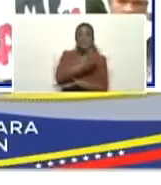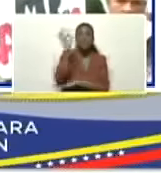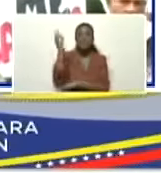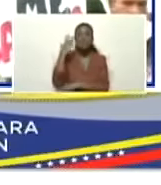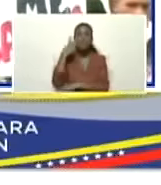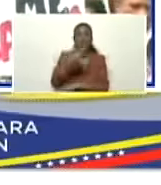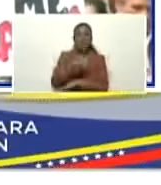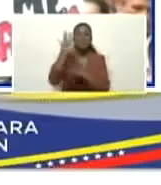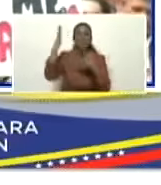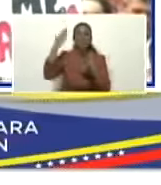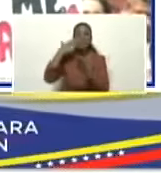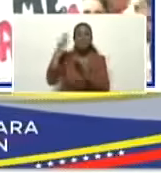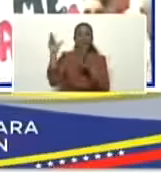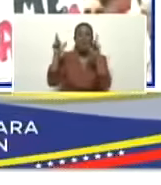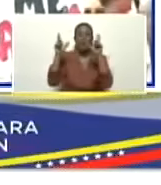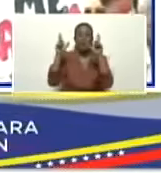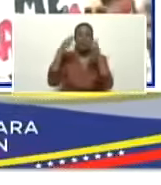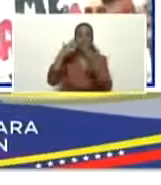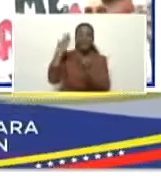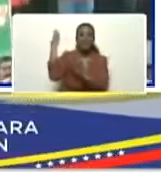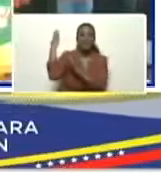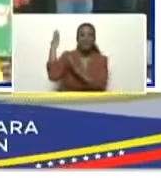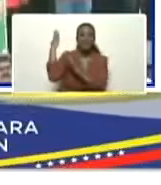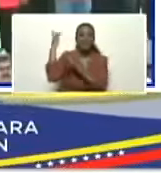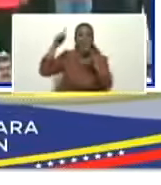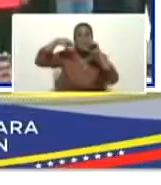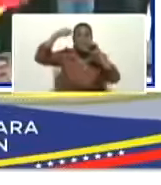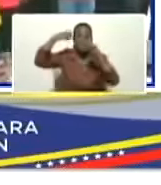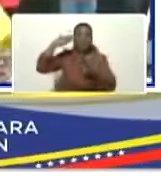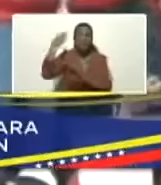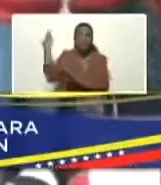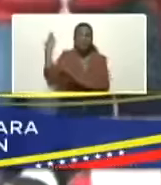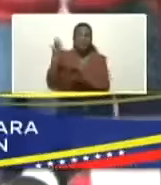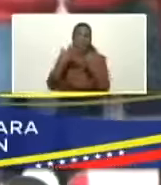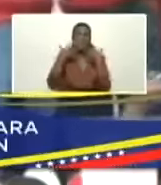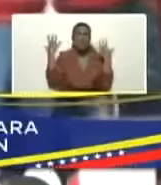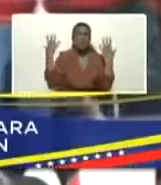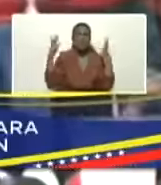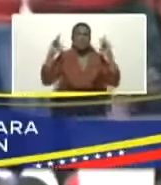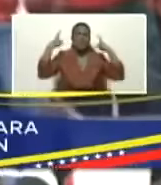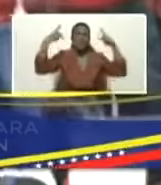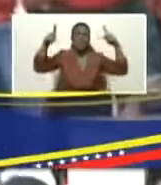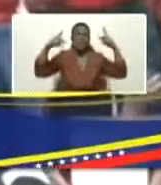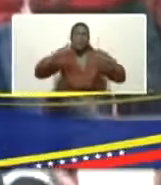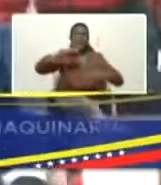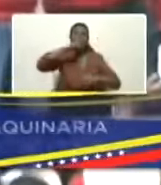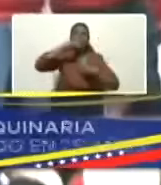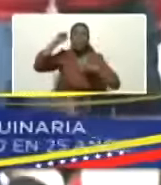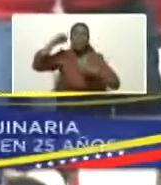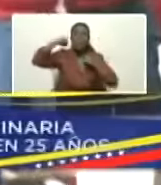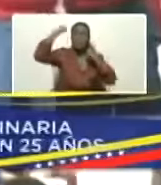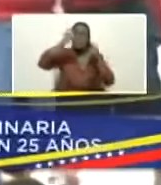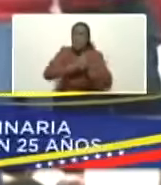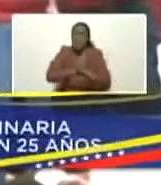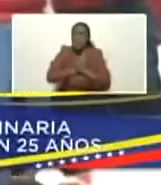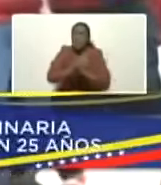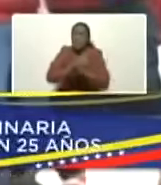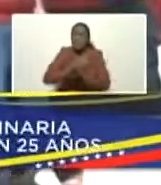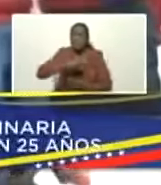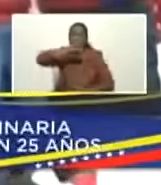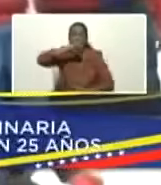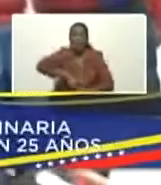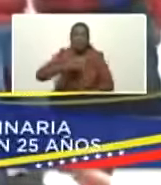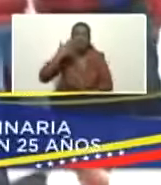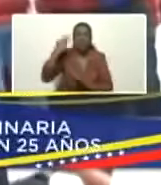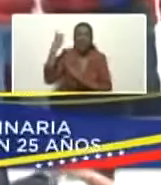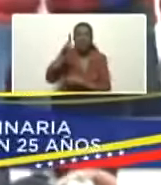Barquisimeto, dame un aplauso a Barquisimeto, chica. Mira, Maduro me encanta, dice la pancarta, chicos. Ah, ahí está